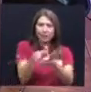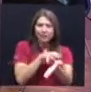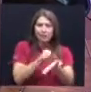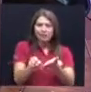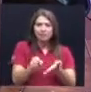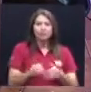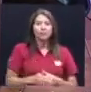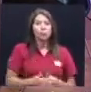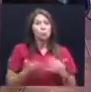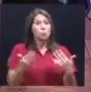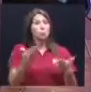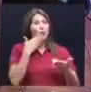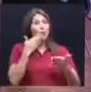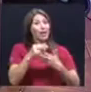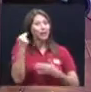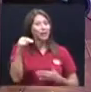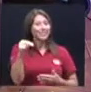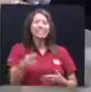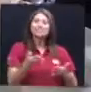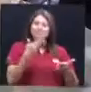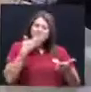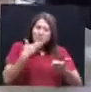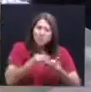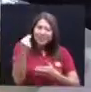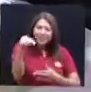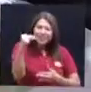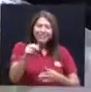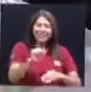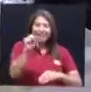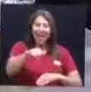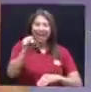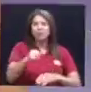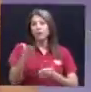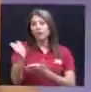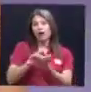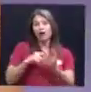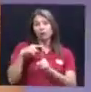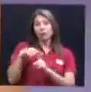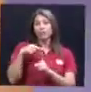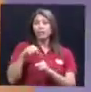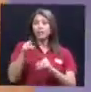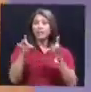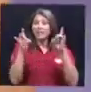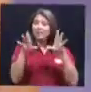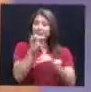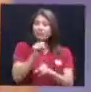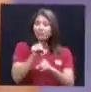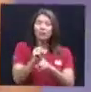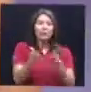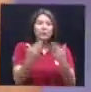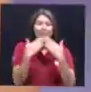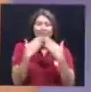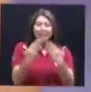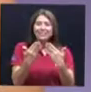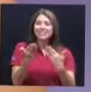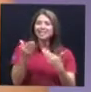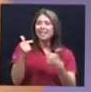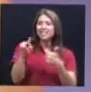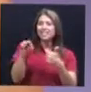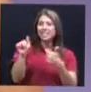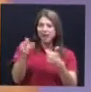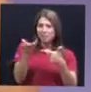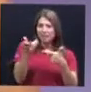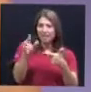bueno qué buenas noticias son muy buenas noticias menos algo positivo entre este terrible conflicto bien muchas gracias a aina y